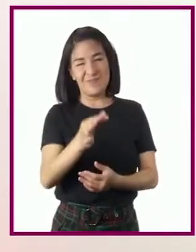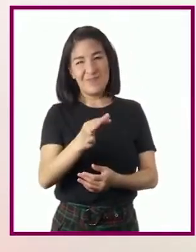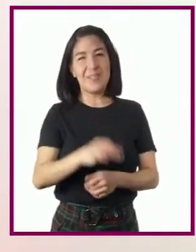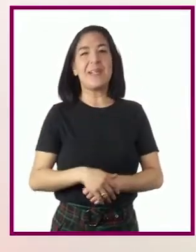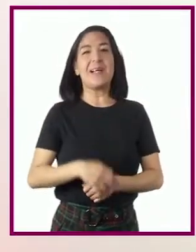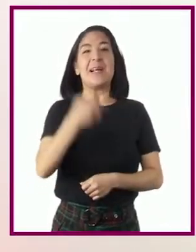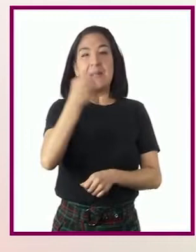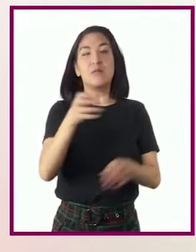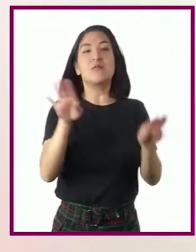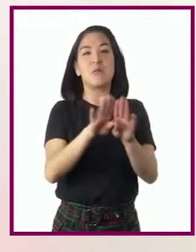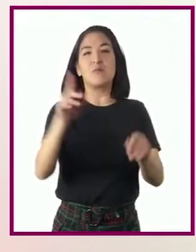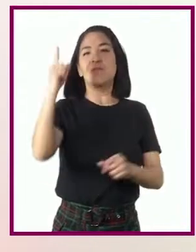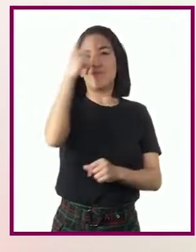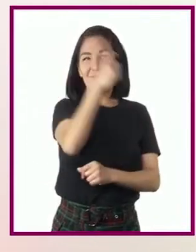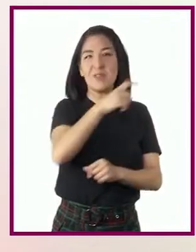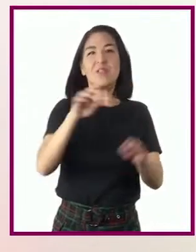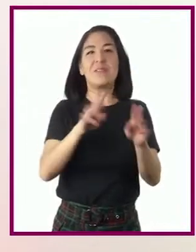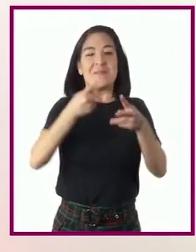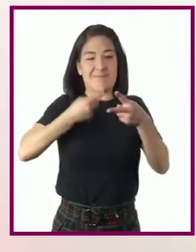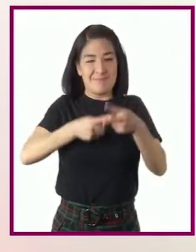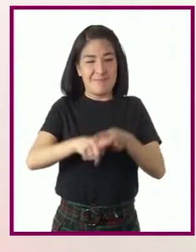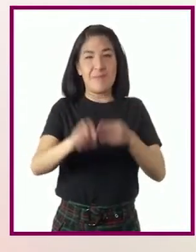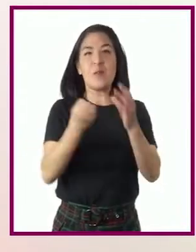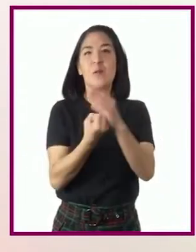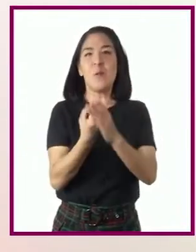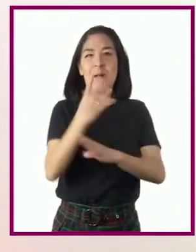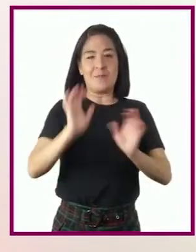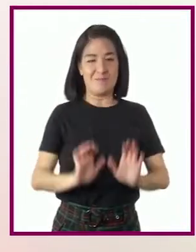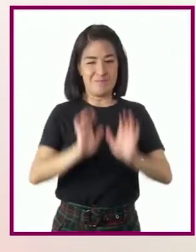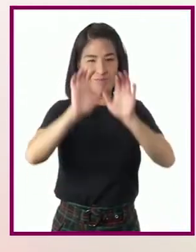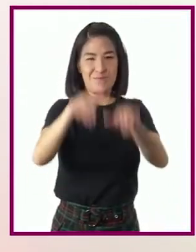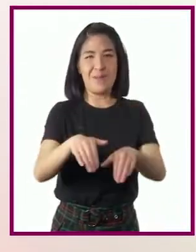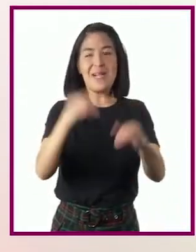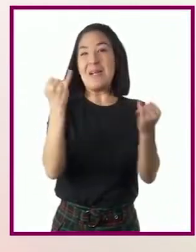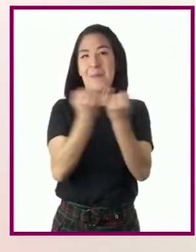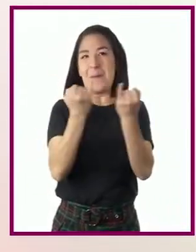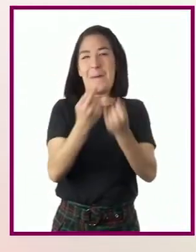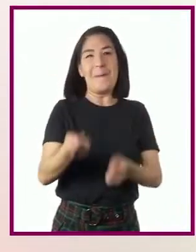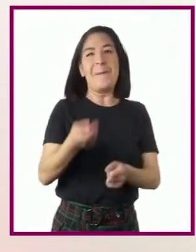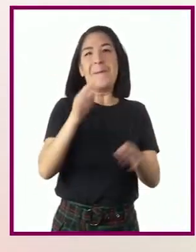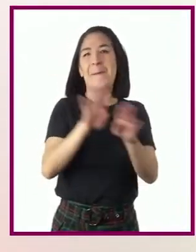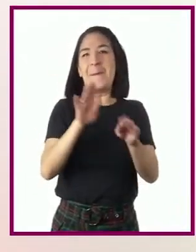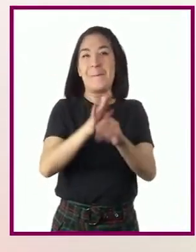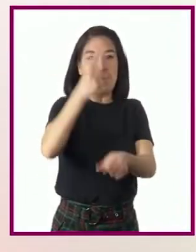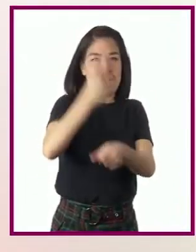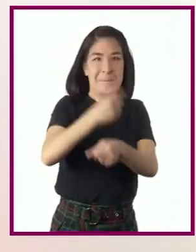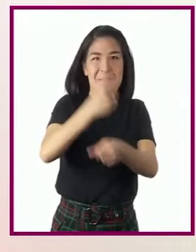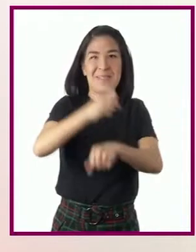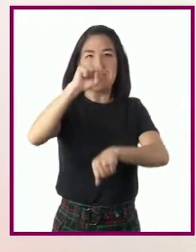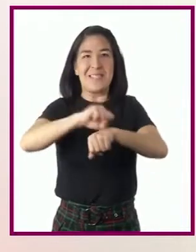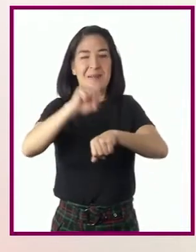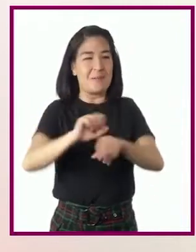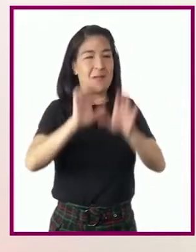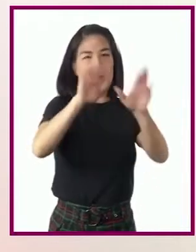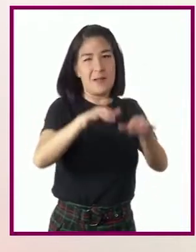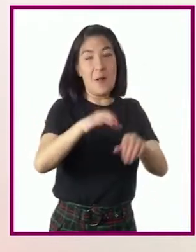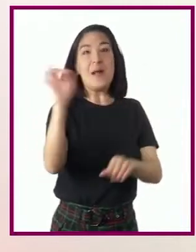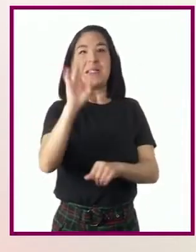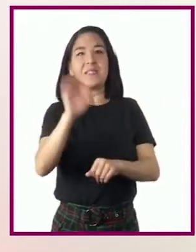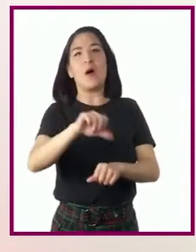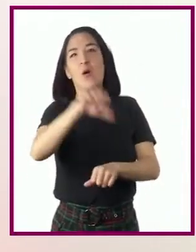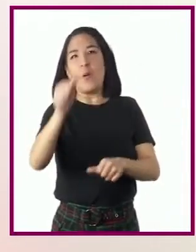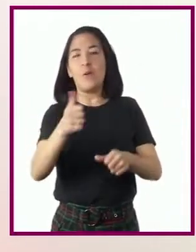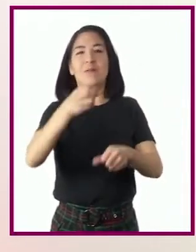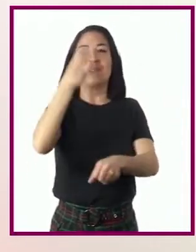difícil para quienes inician una nueva etapa, como el inicio del primer ciclo en la secundaria o para quienes están en tercer grado